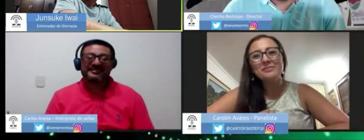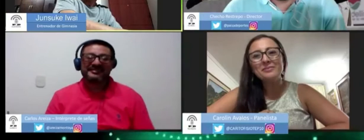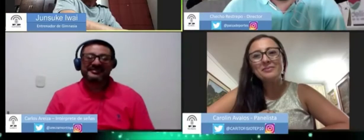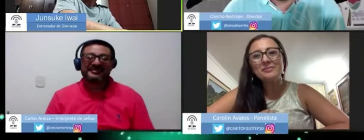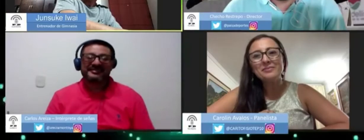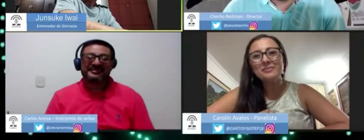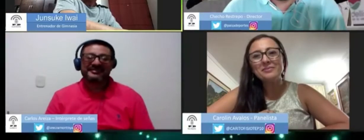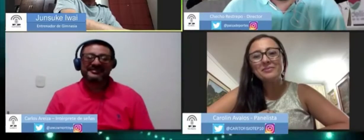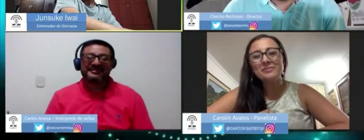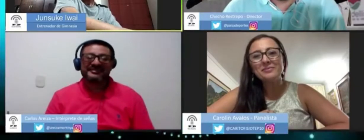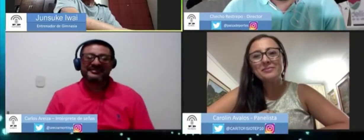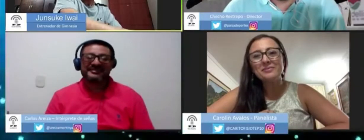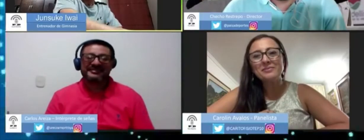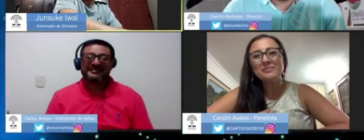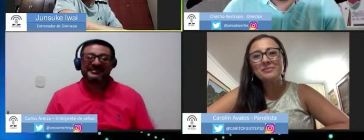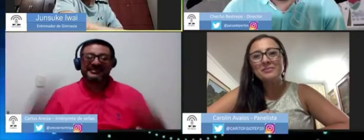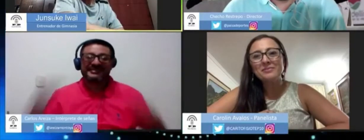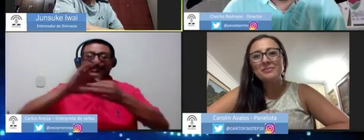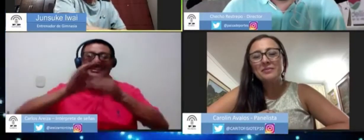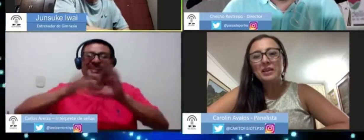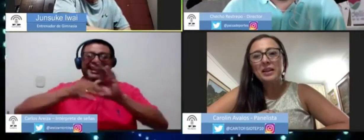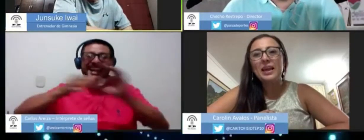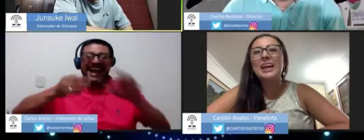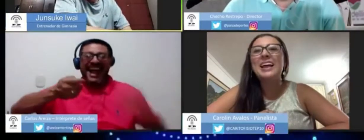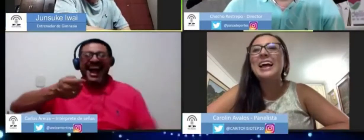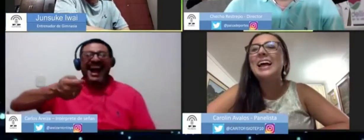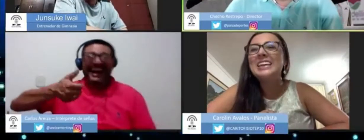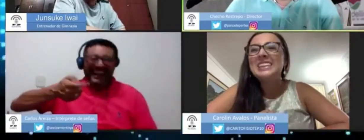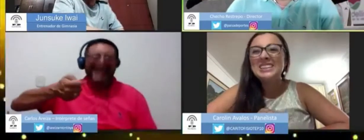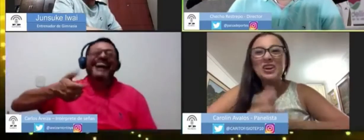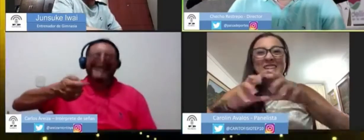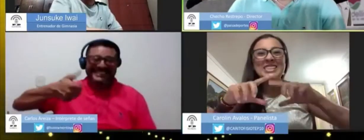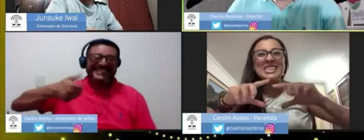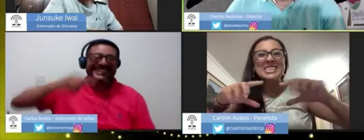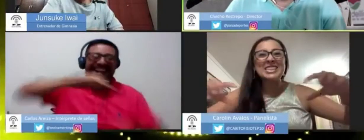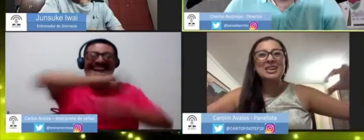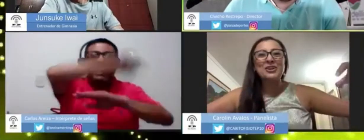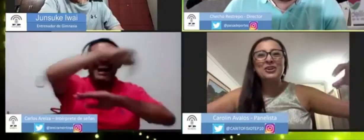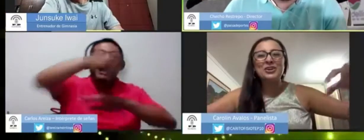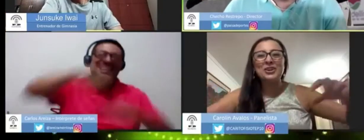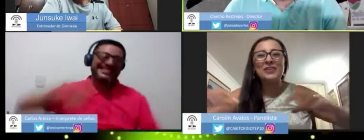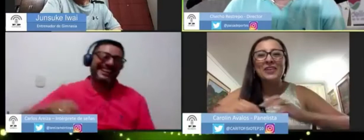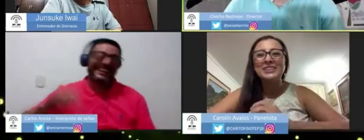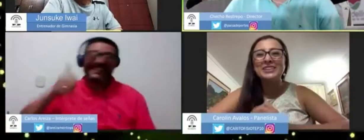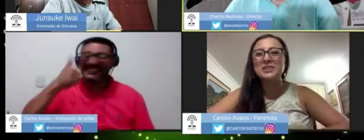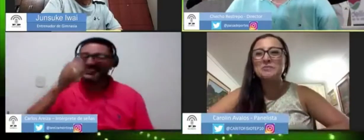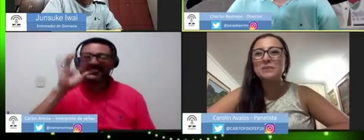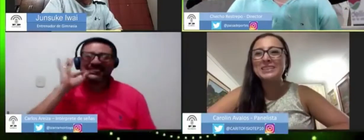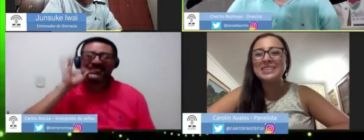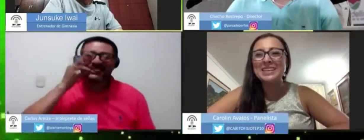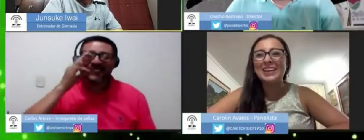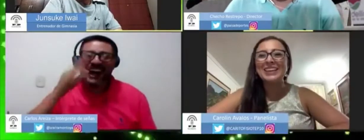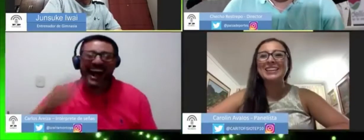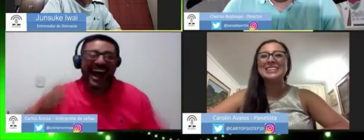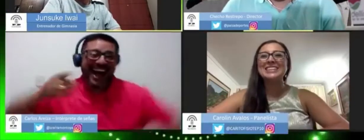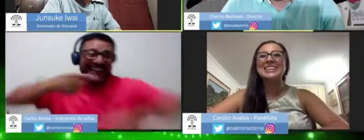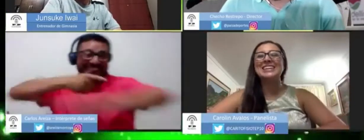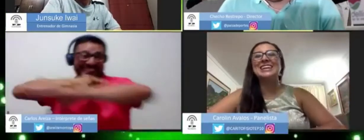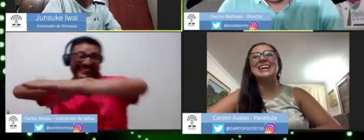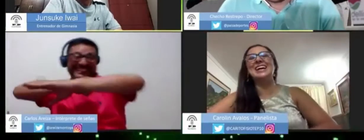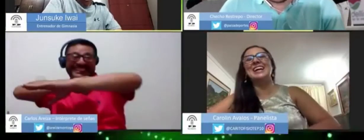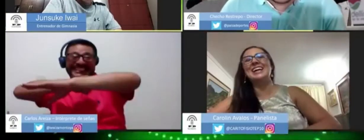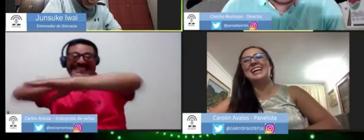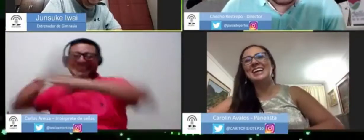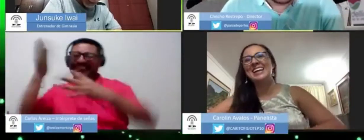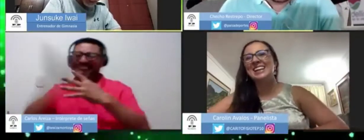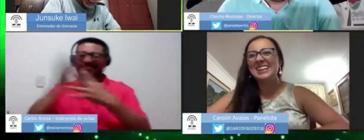restaurante de Indeporte comiendo frijoles. Ay, ese chicharrón de ahí al lado. Ay, Dios, patas que venden allá. El